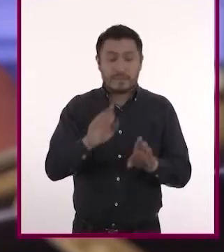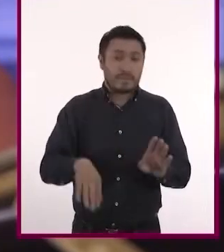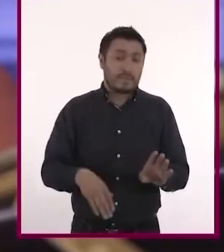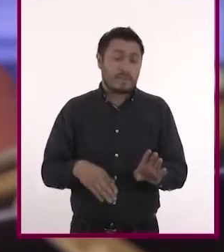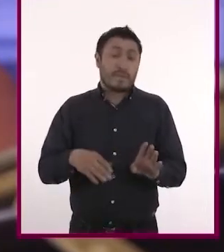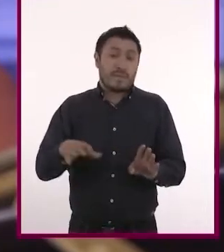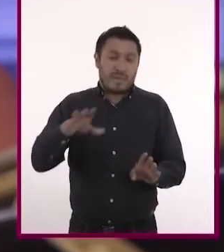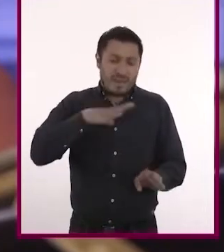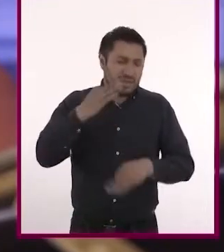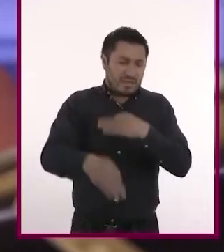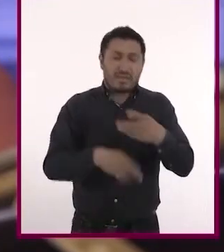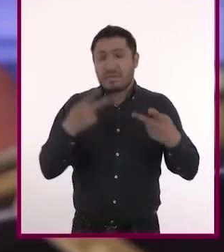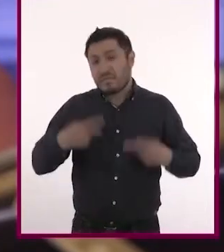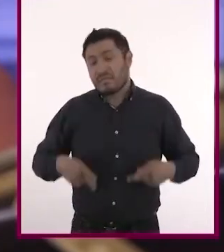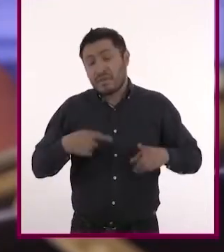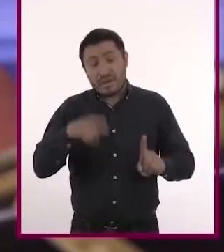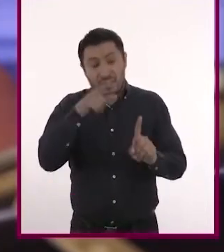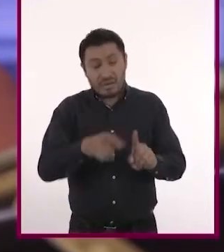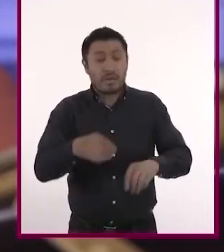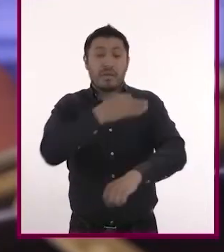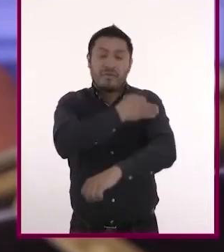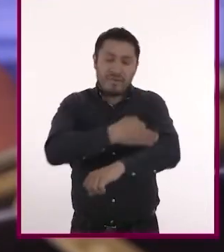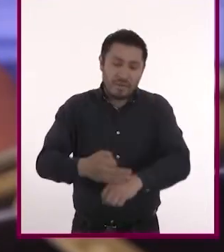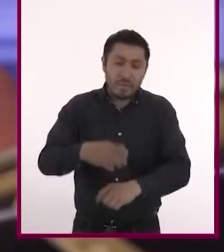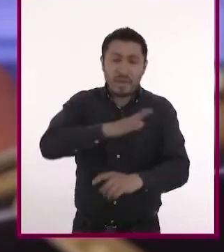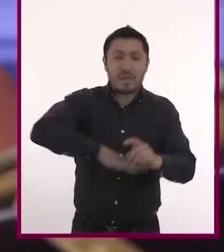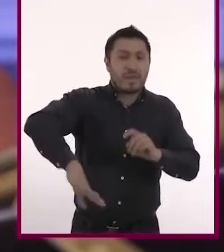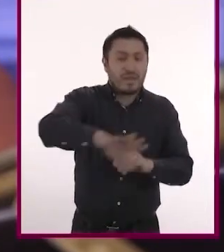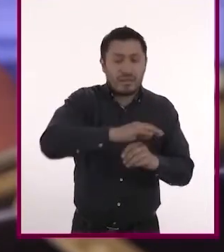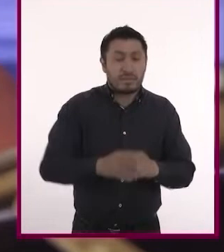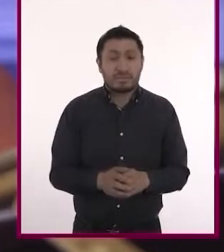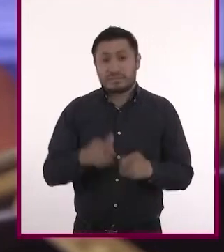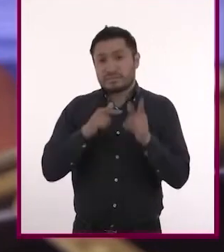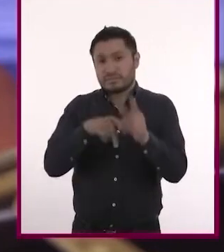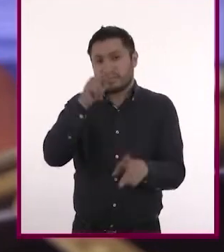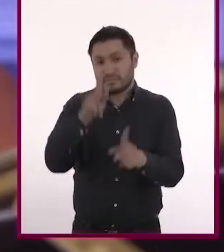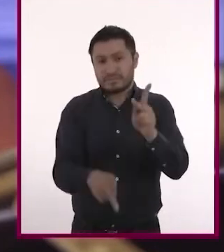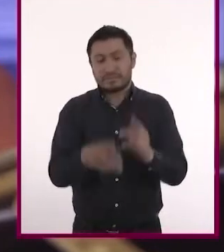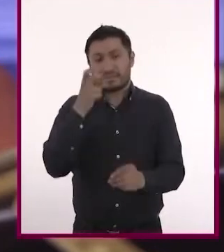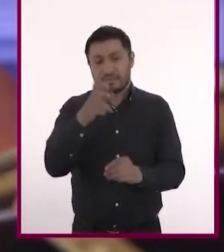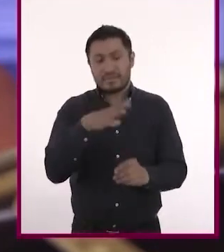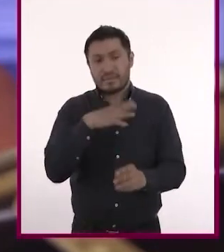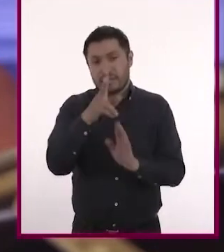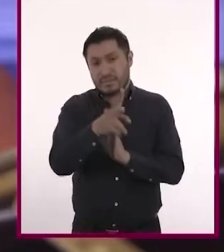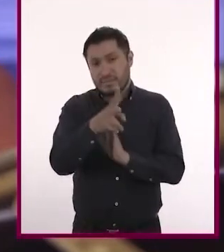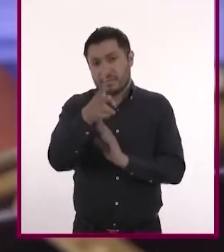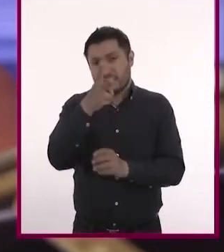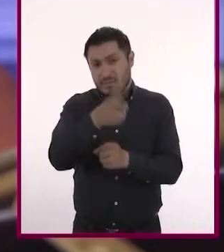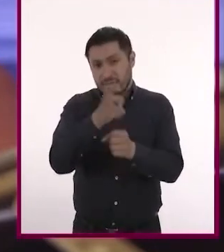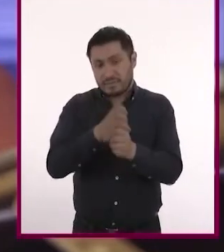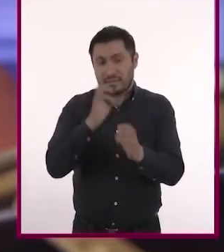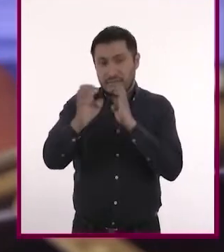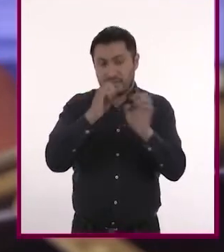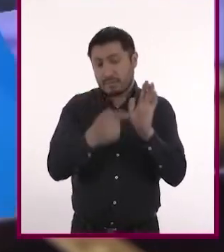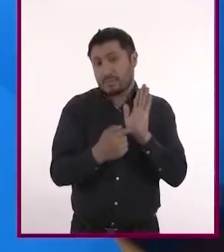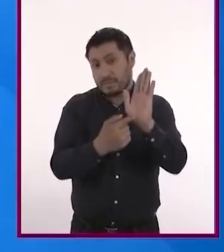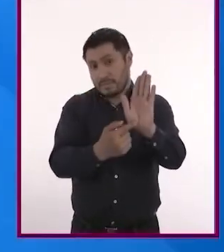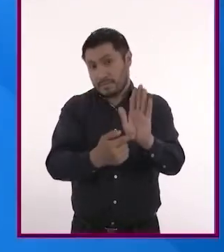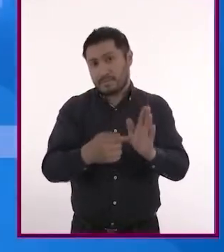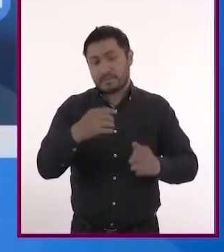personas o familiares de quienes los padecen, sino a toda la sociedad. Para seguir conversando sobre esto, los invito a ver la segunda parte de la